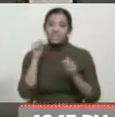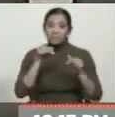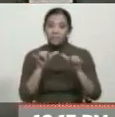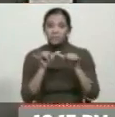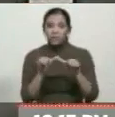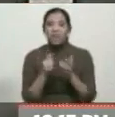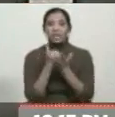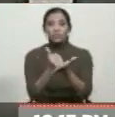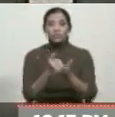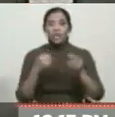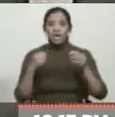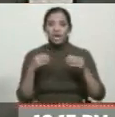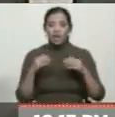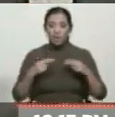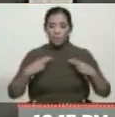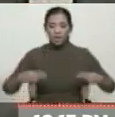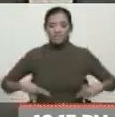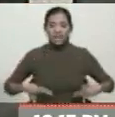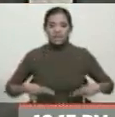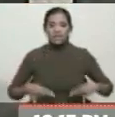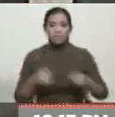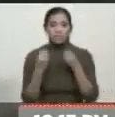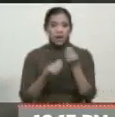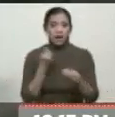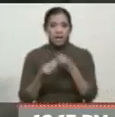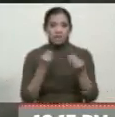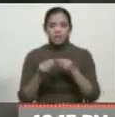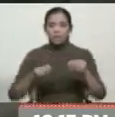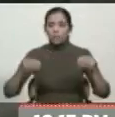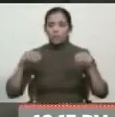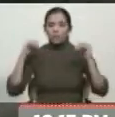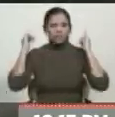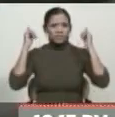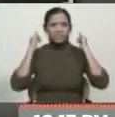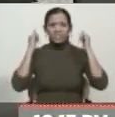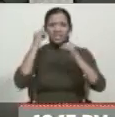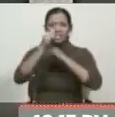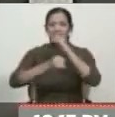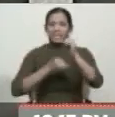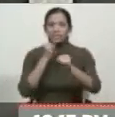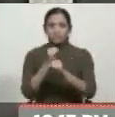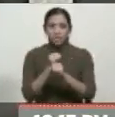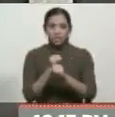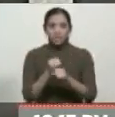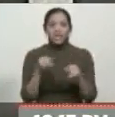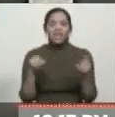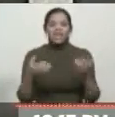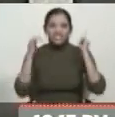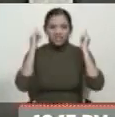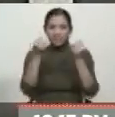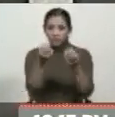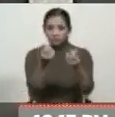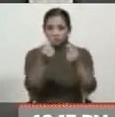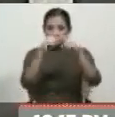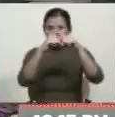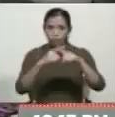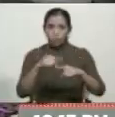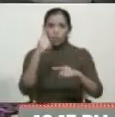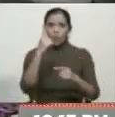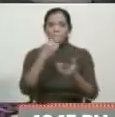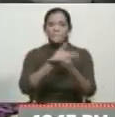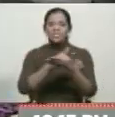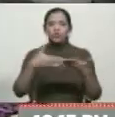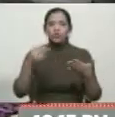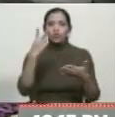para culminar, van a hacer un concierto internacional. Ese concierto cuesta más de $1.000.000,